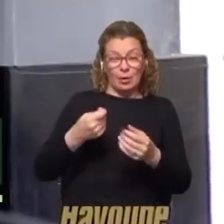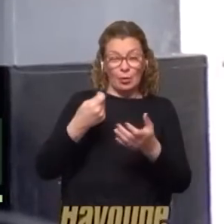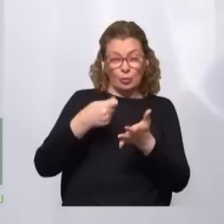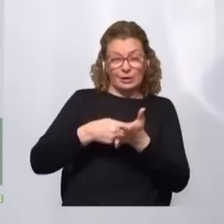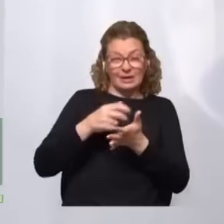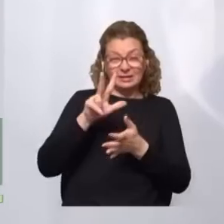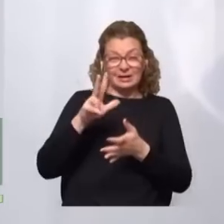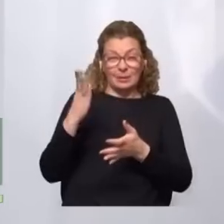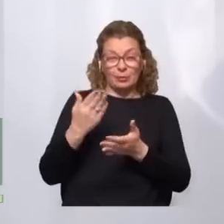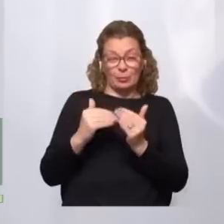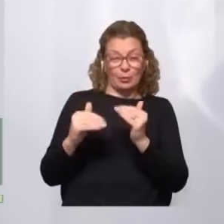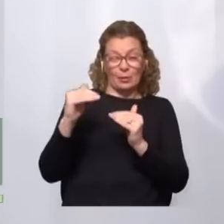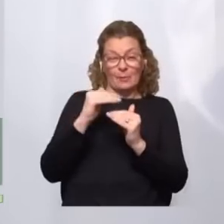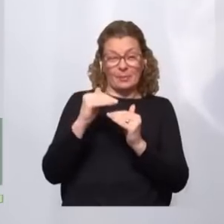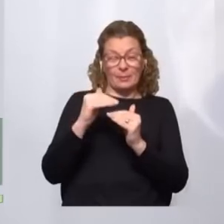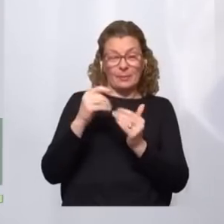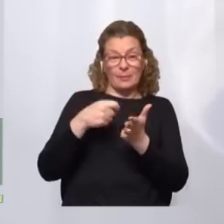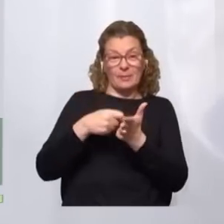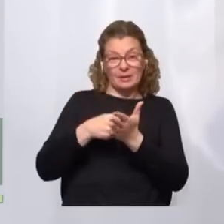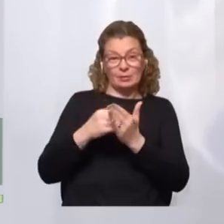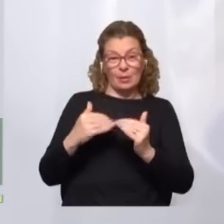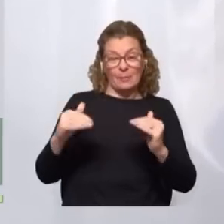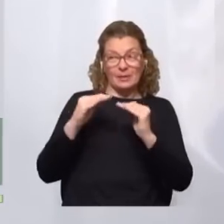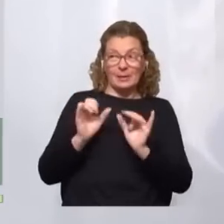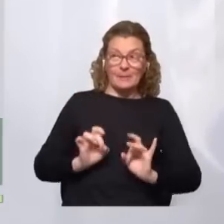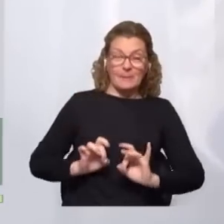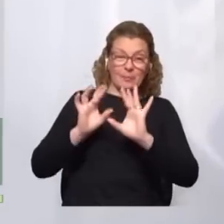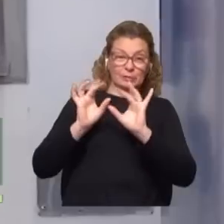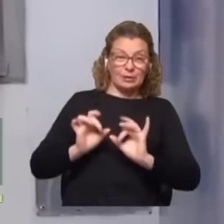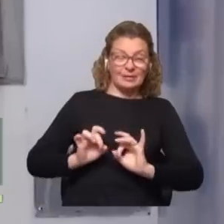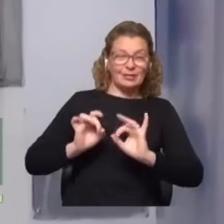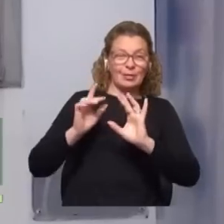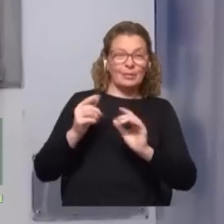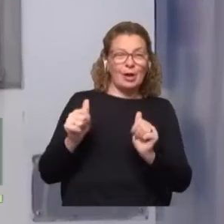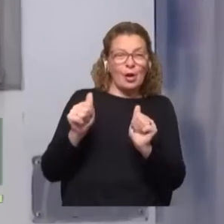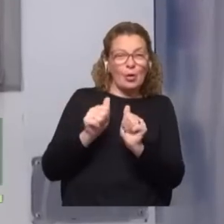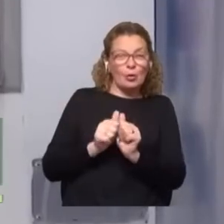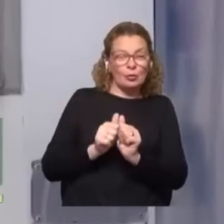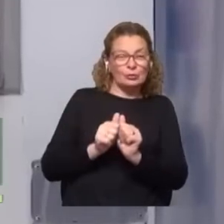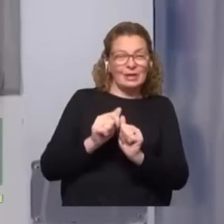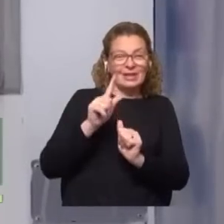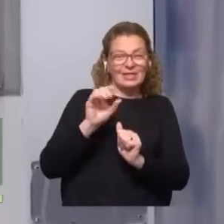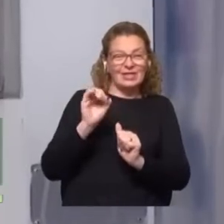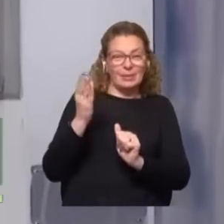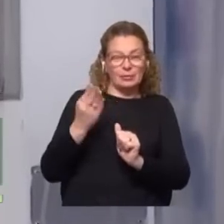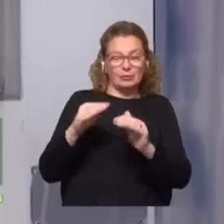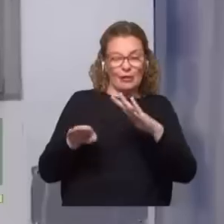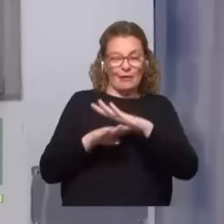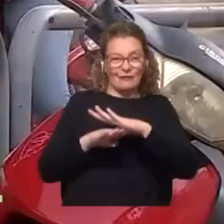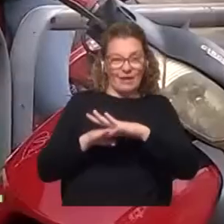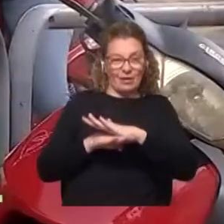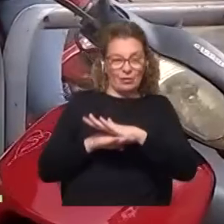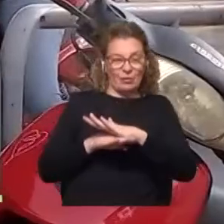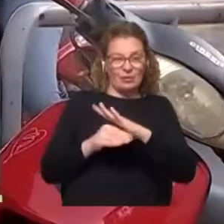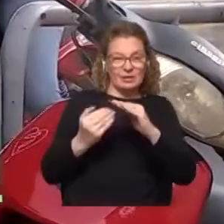nafta 3% por encima del aumento del precio de paridad de importación y en cambio ajustaría el gasoil 10% por debajo del